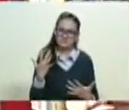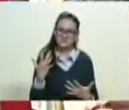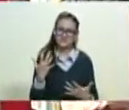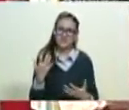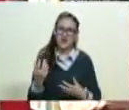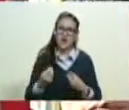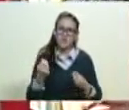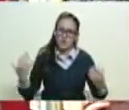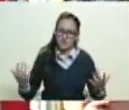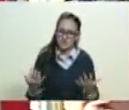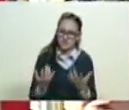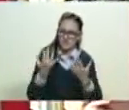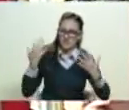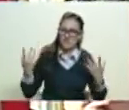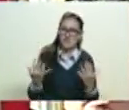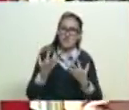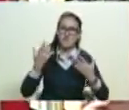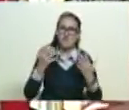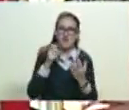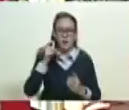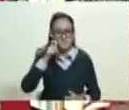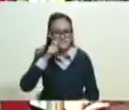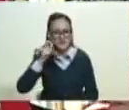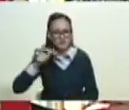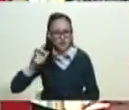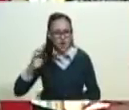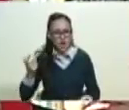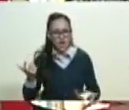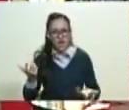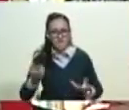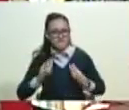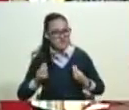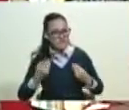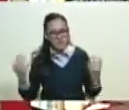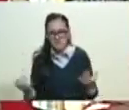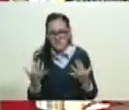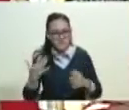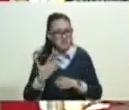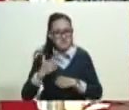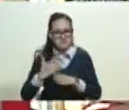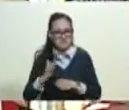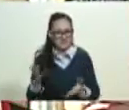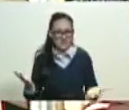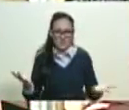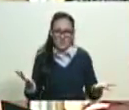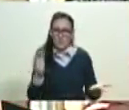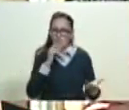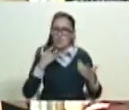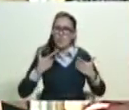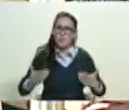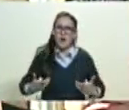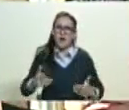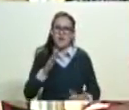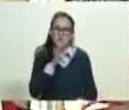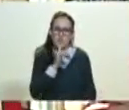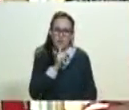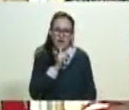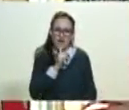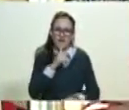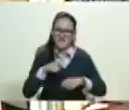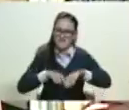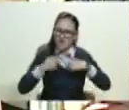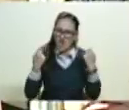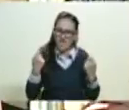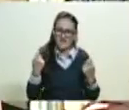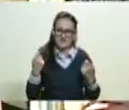cómo incendiaban a seres humanos vivos. Atrocidades inhumanas. Vimos también la violencia